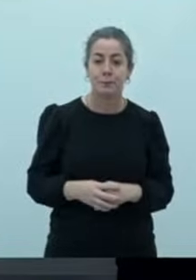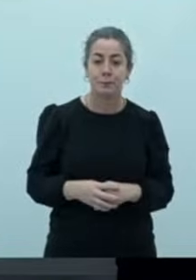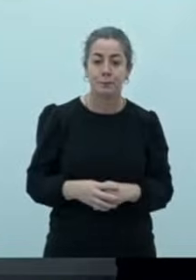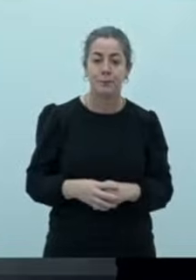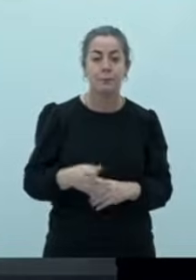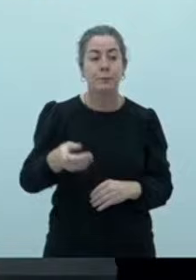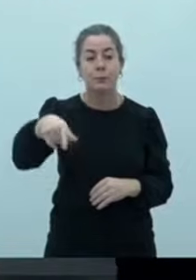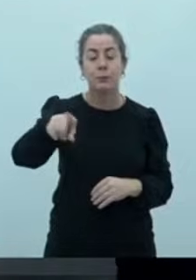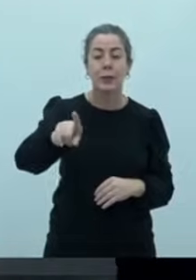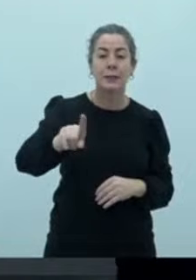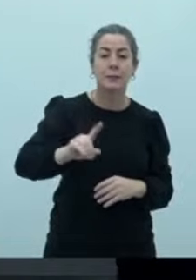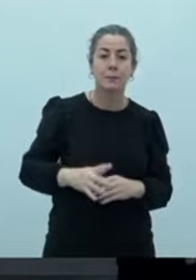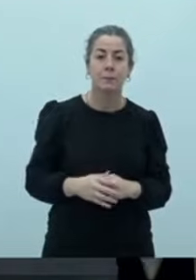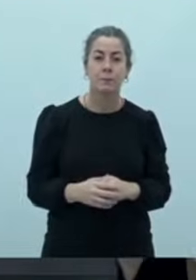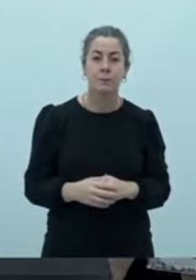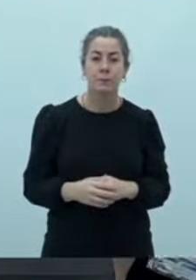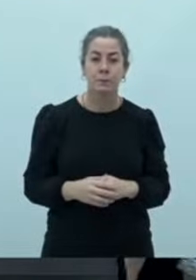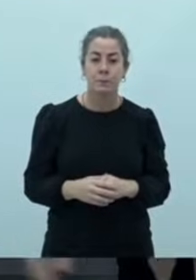Por allí.